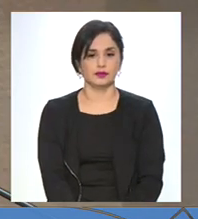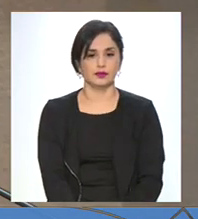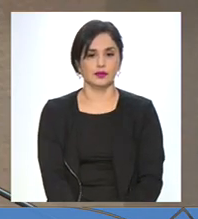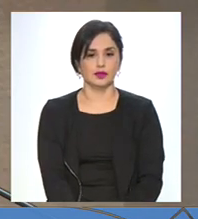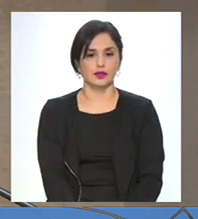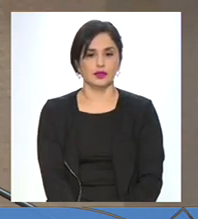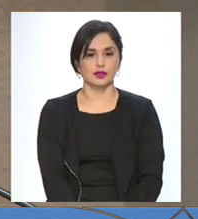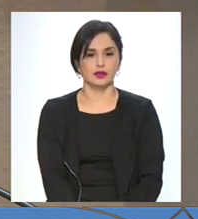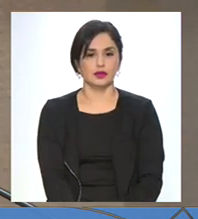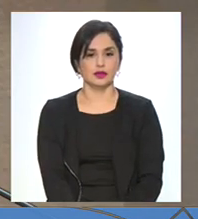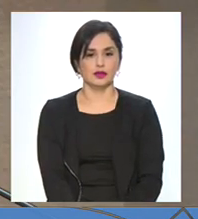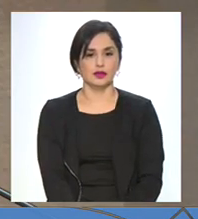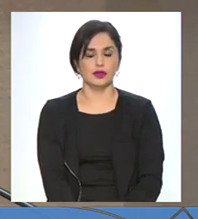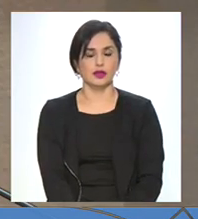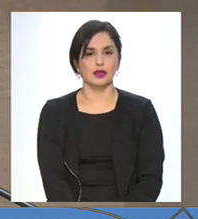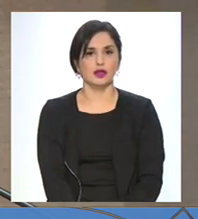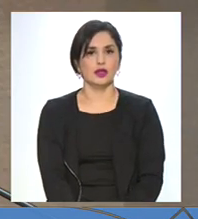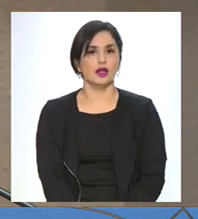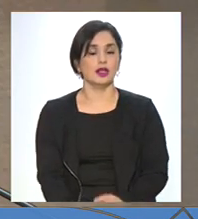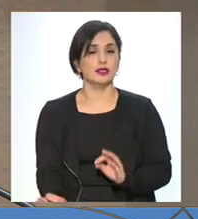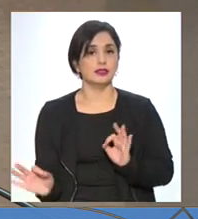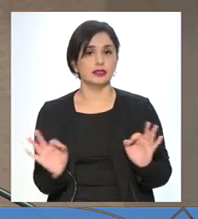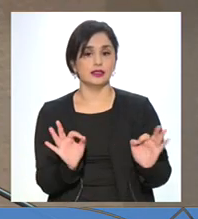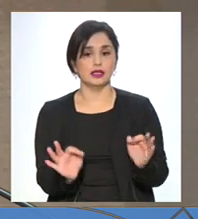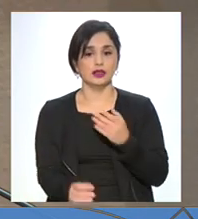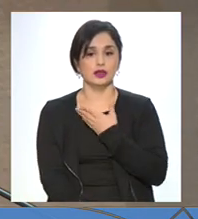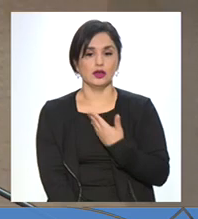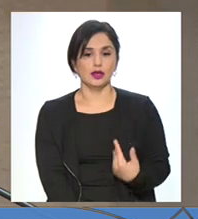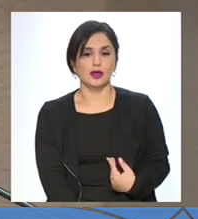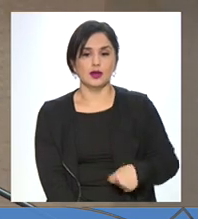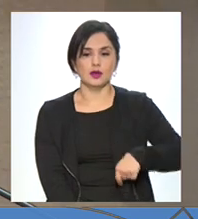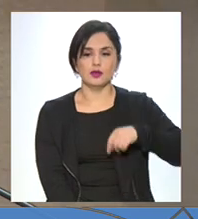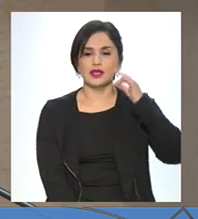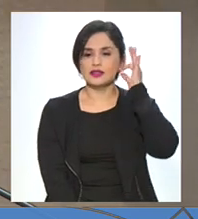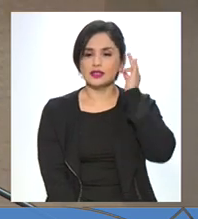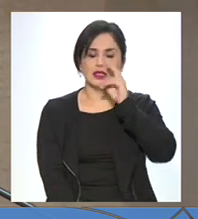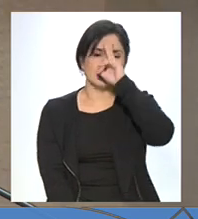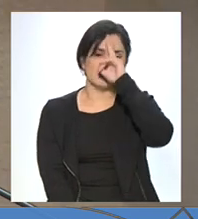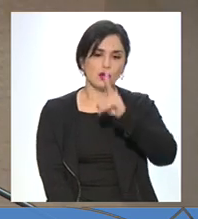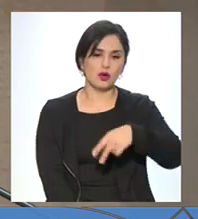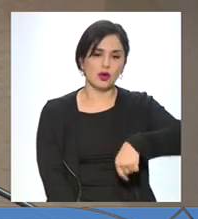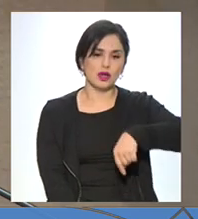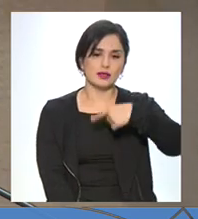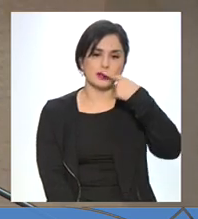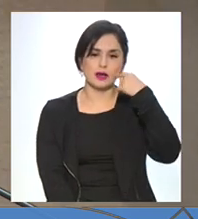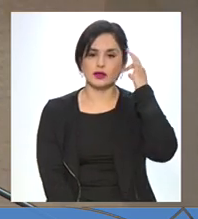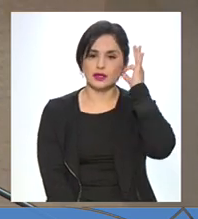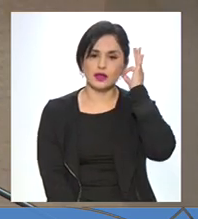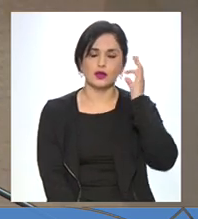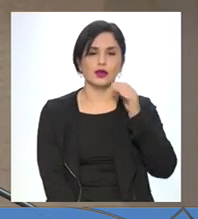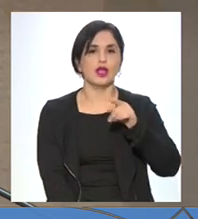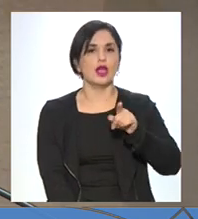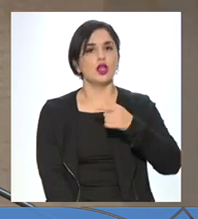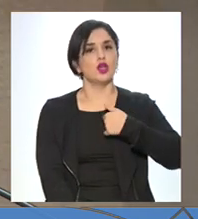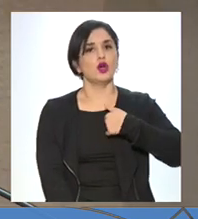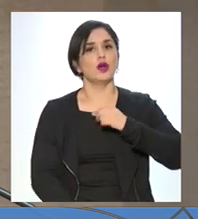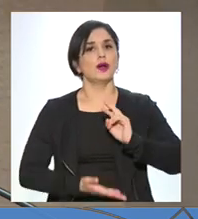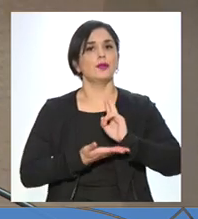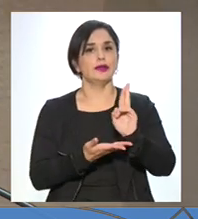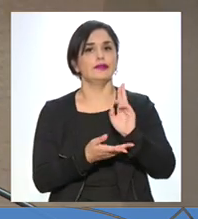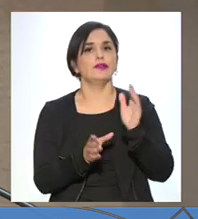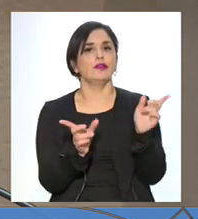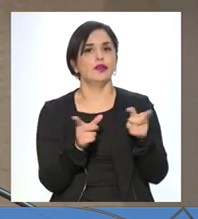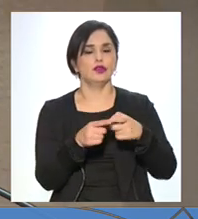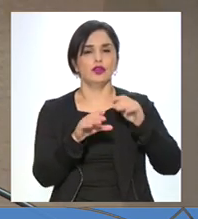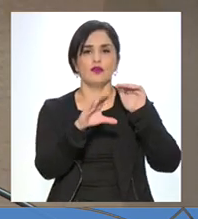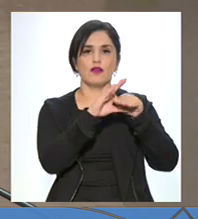Señora presidenta del Senado, señora Jimena Rincón, senadora Jimena Rincón, honorables senadoras y senadores, a nombre del Consejo del Banco Central de